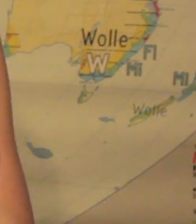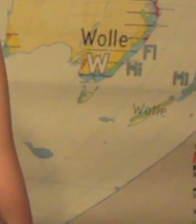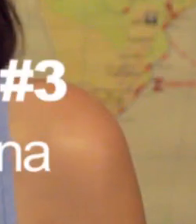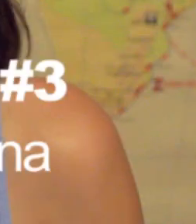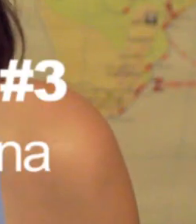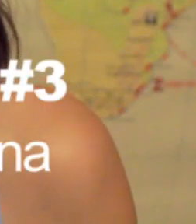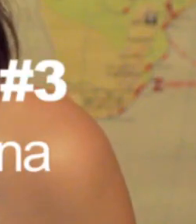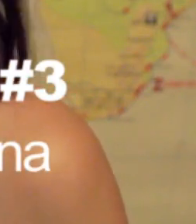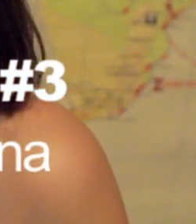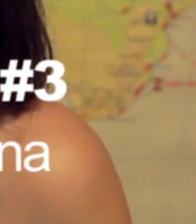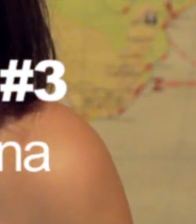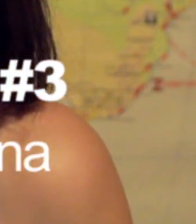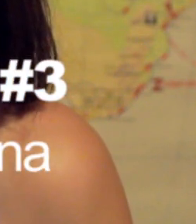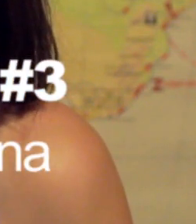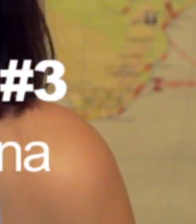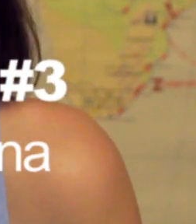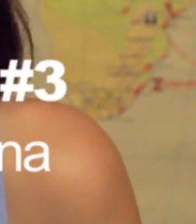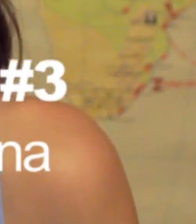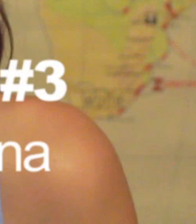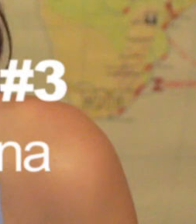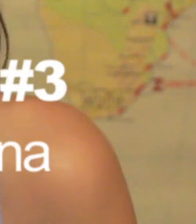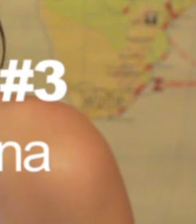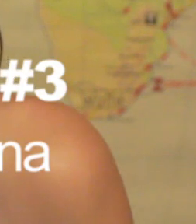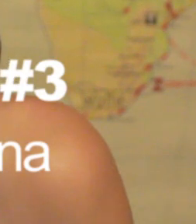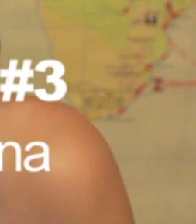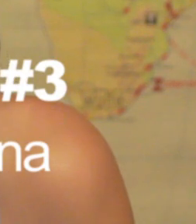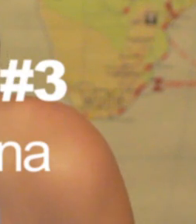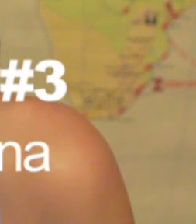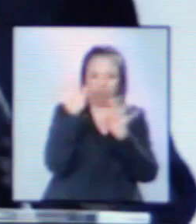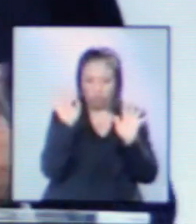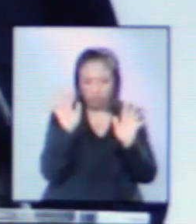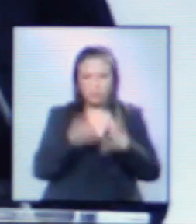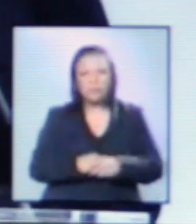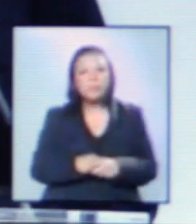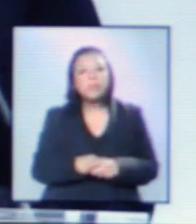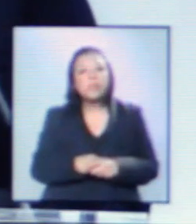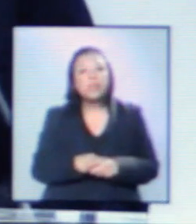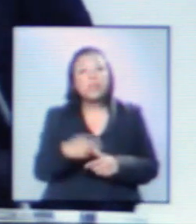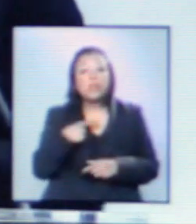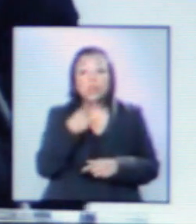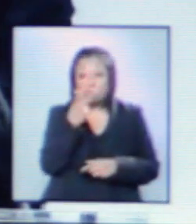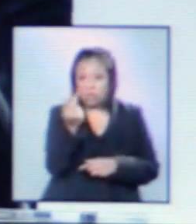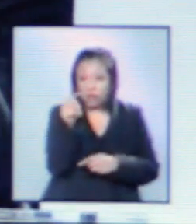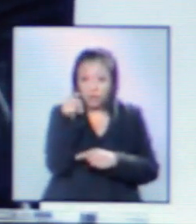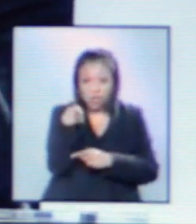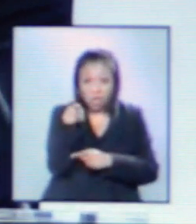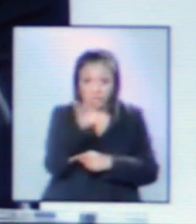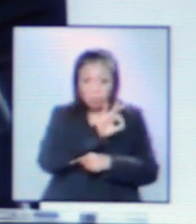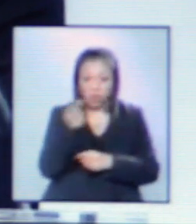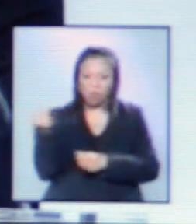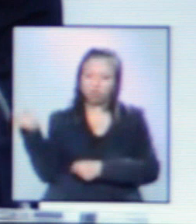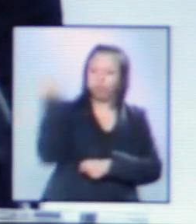190%. Punto número 8. López Obrador contra Santana. Cuando digo que la televisión puede imponer